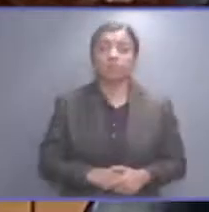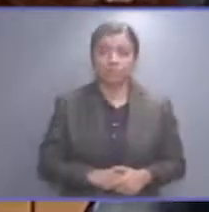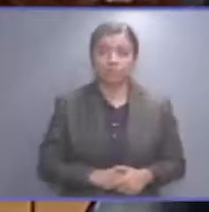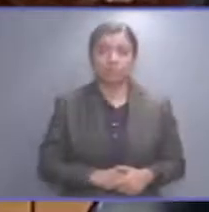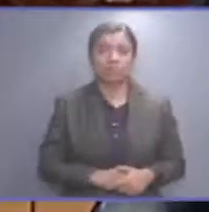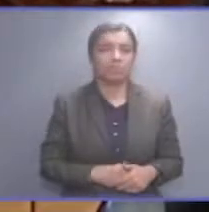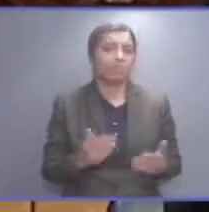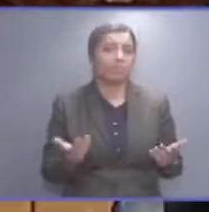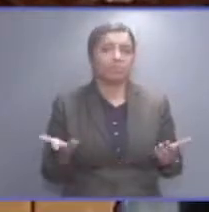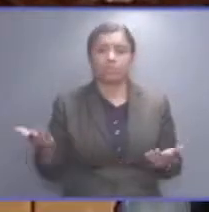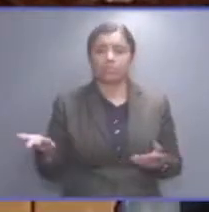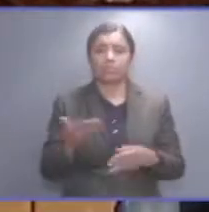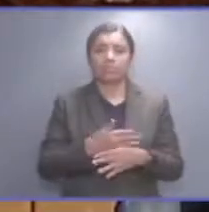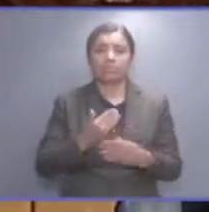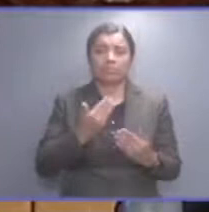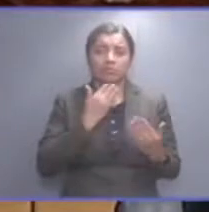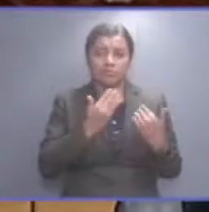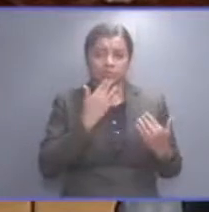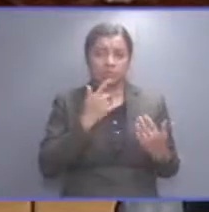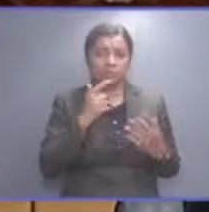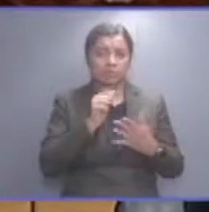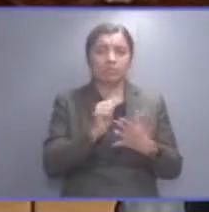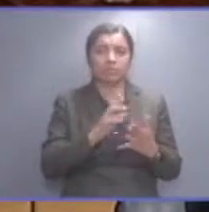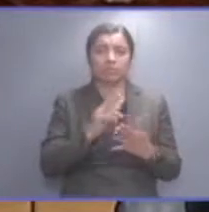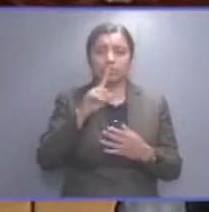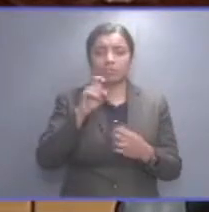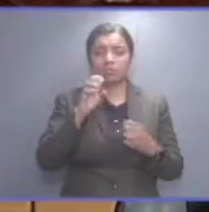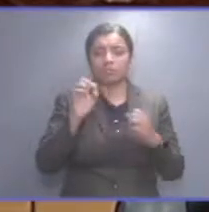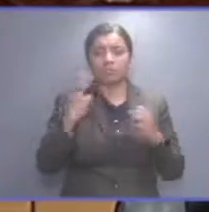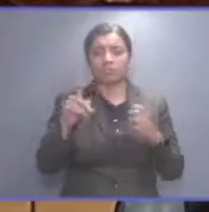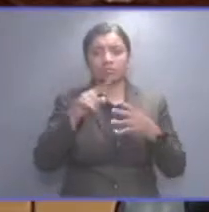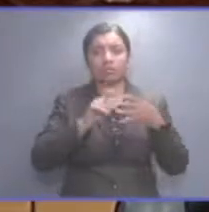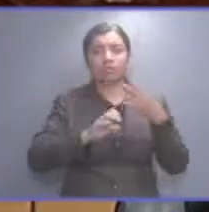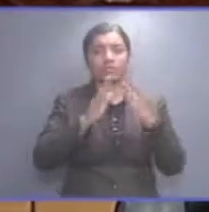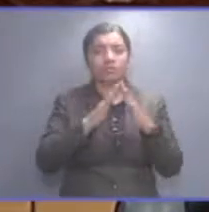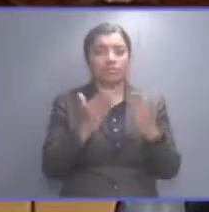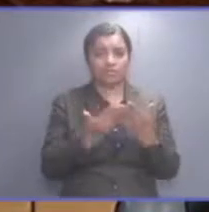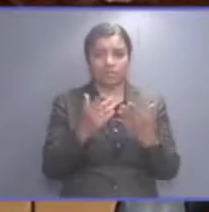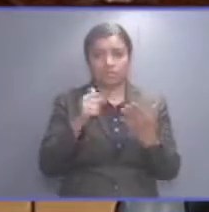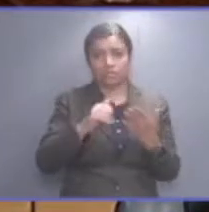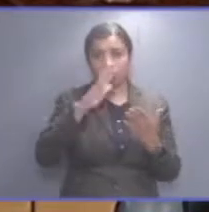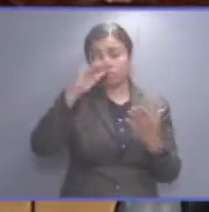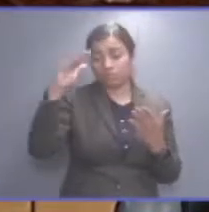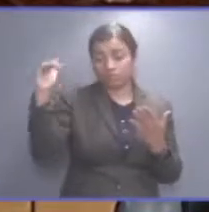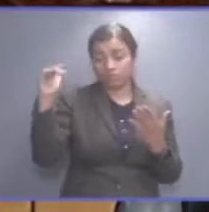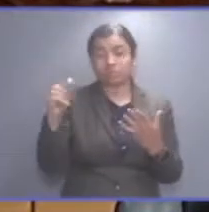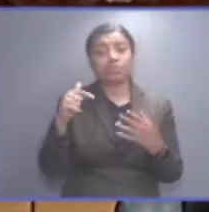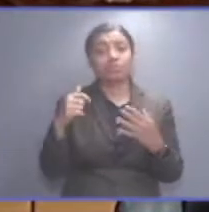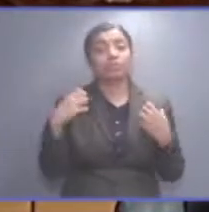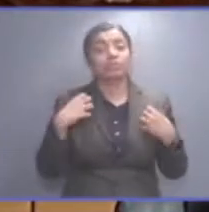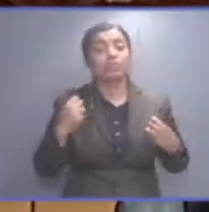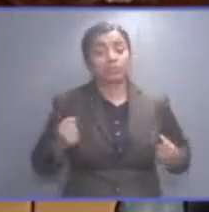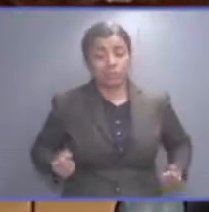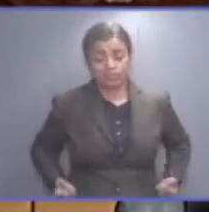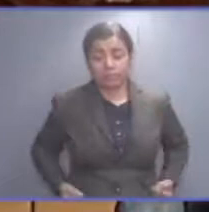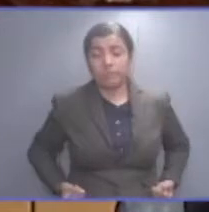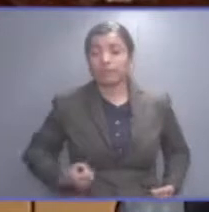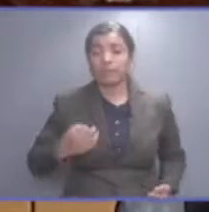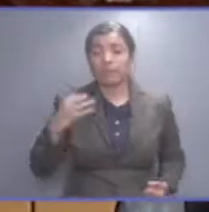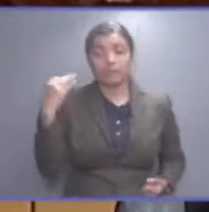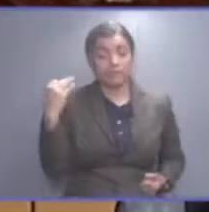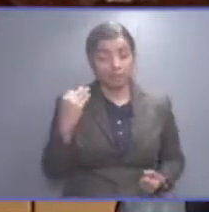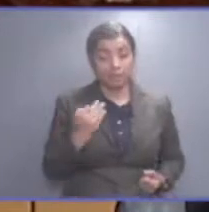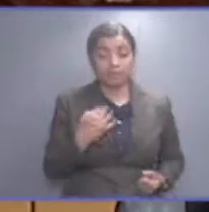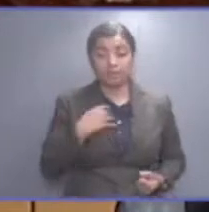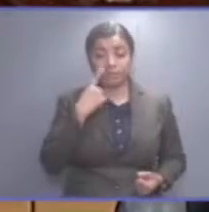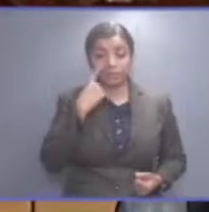Como ya lo leían, de conformidad al artículo 101 de la Constitución de la República, el Estado tiene el deber de